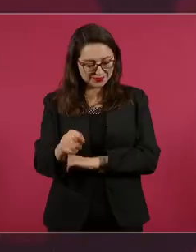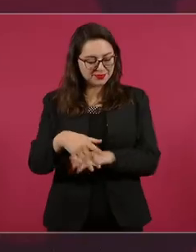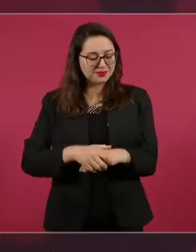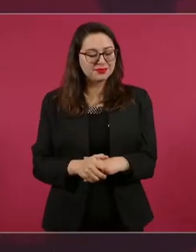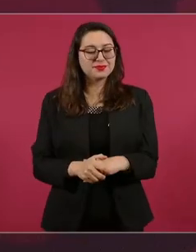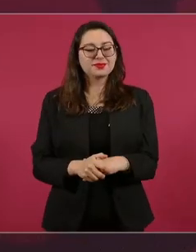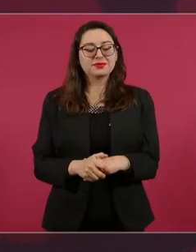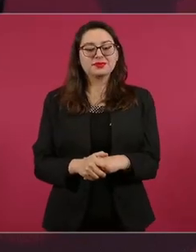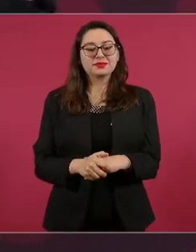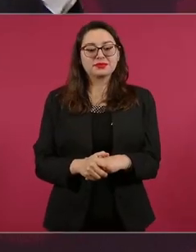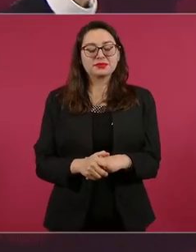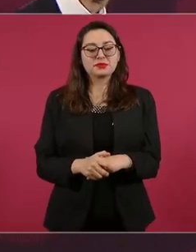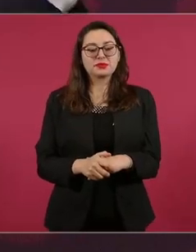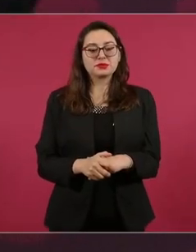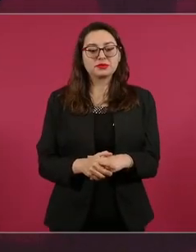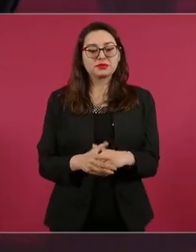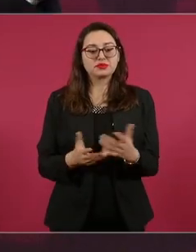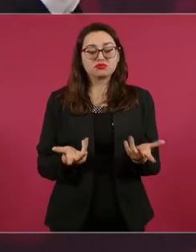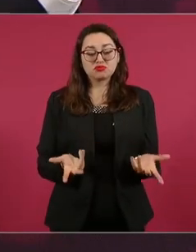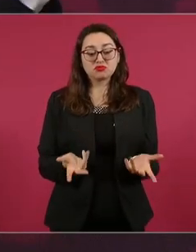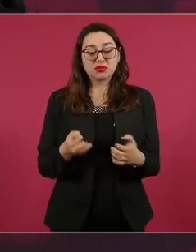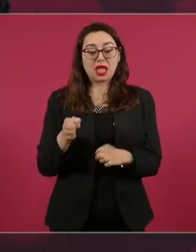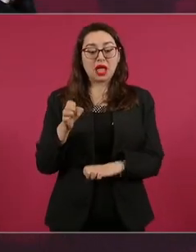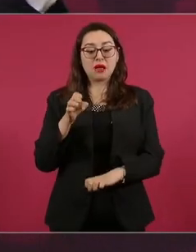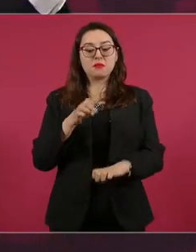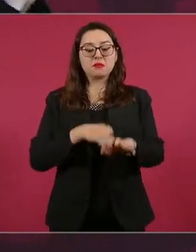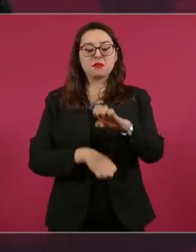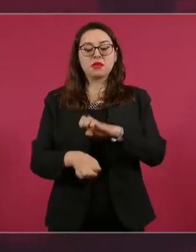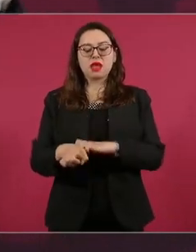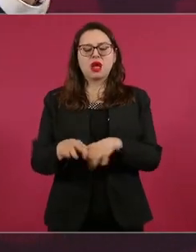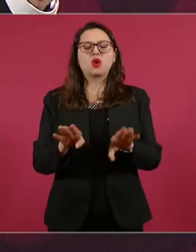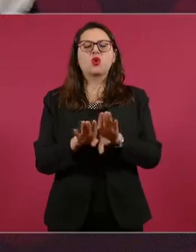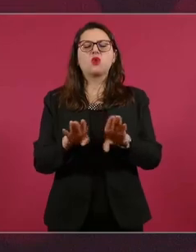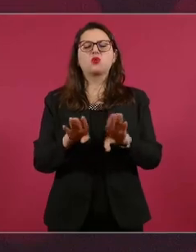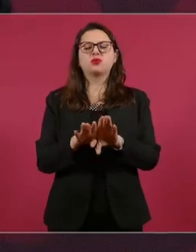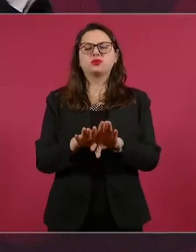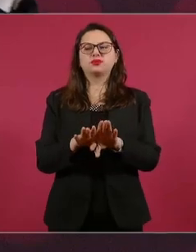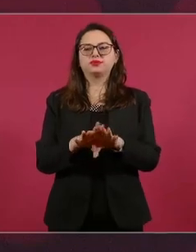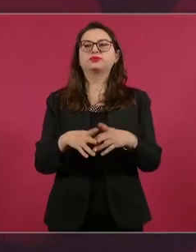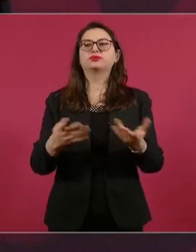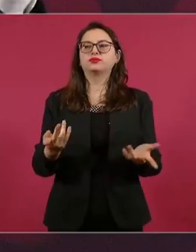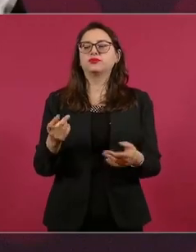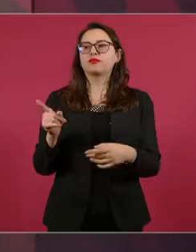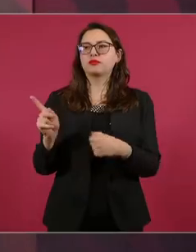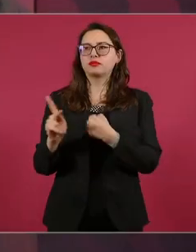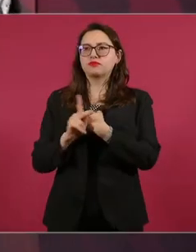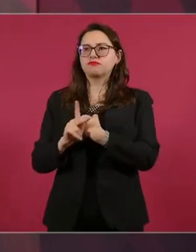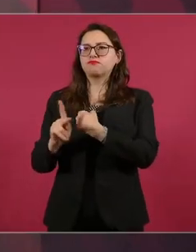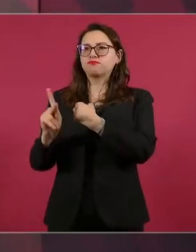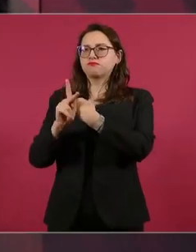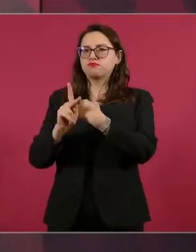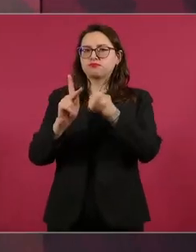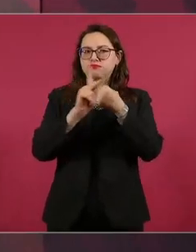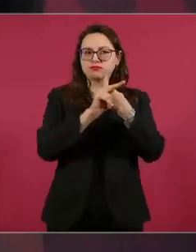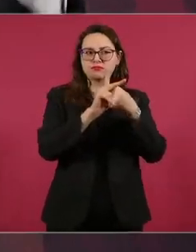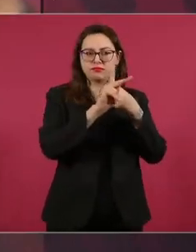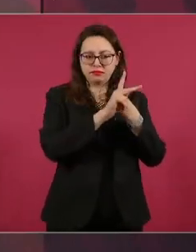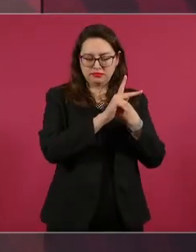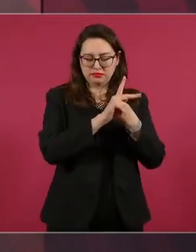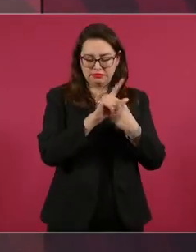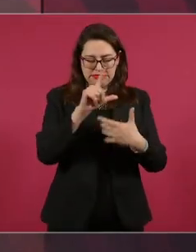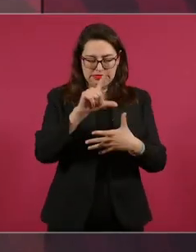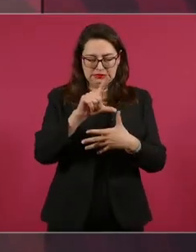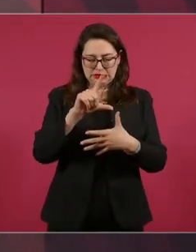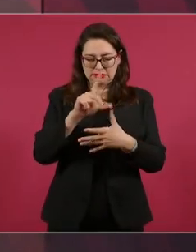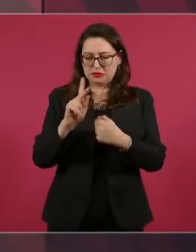operaba dando dinero a los funcionarios de los distintos gobiernos de América Latina.